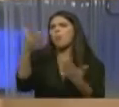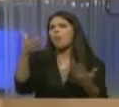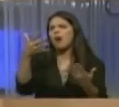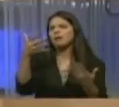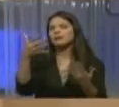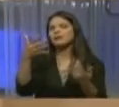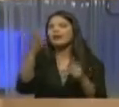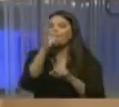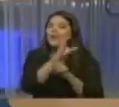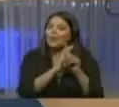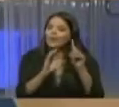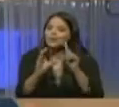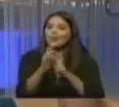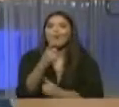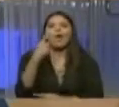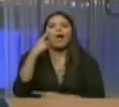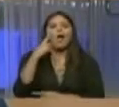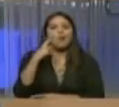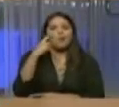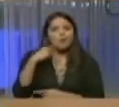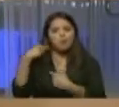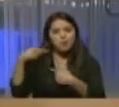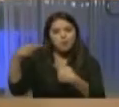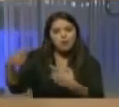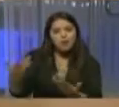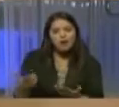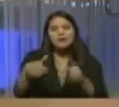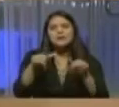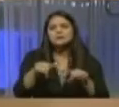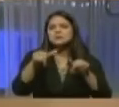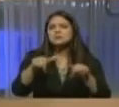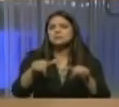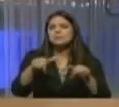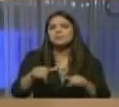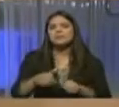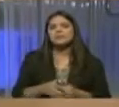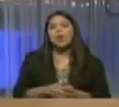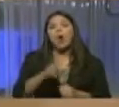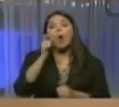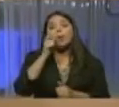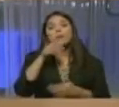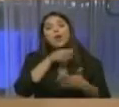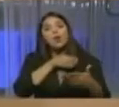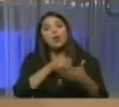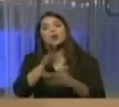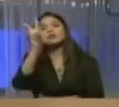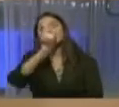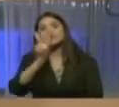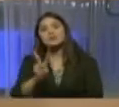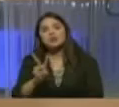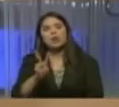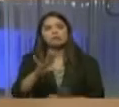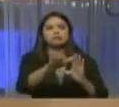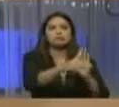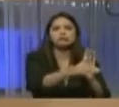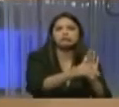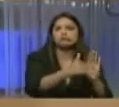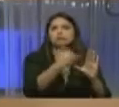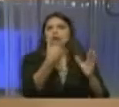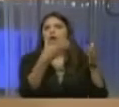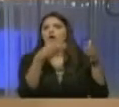manifestaciones artísticas, tradicionales. Hoy apenas este señor se pronunció contra Venezuela, recibimos cartas de la